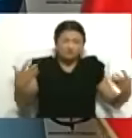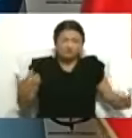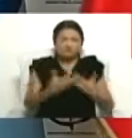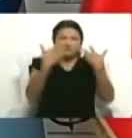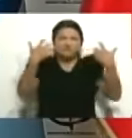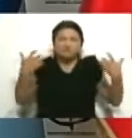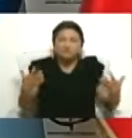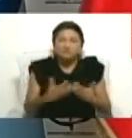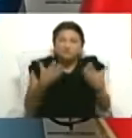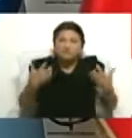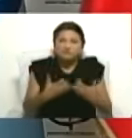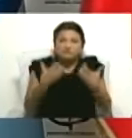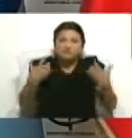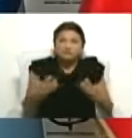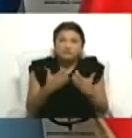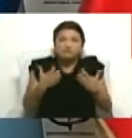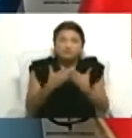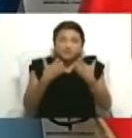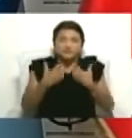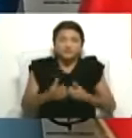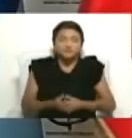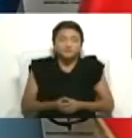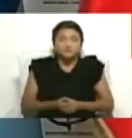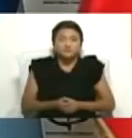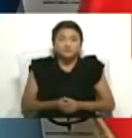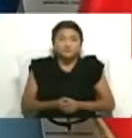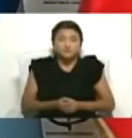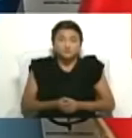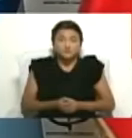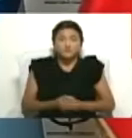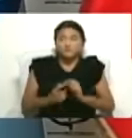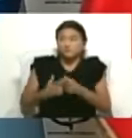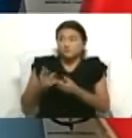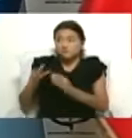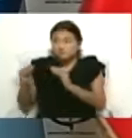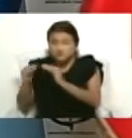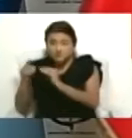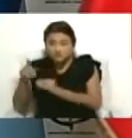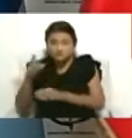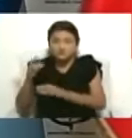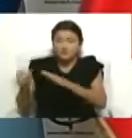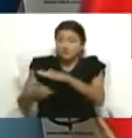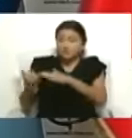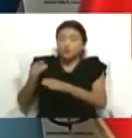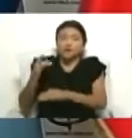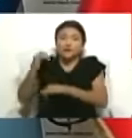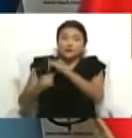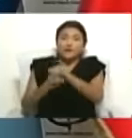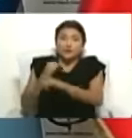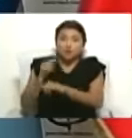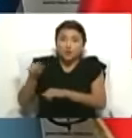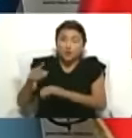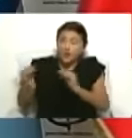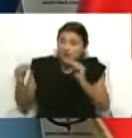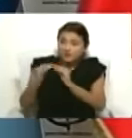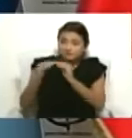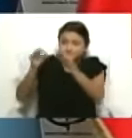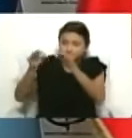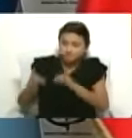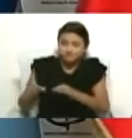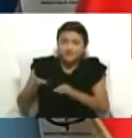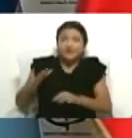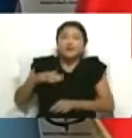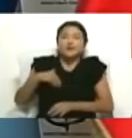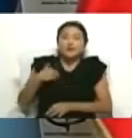vías del derecho internacional, por los organismos internacionales respectivos, que puedan